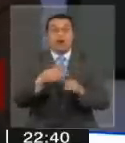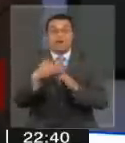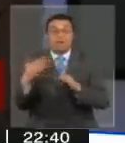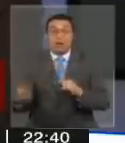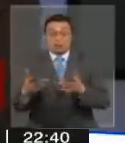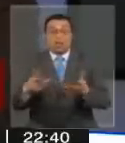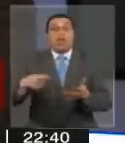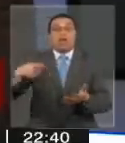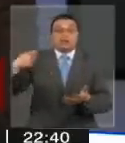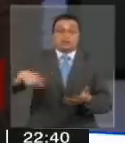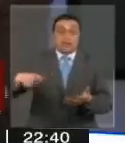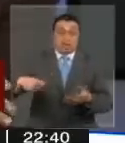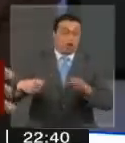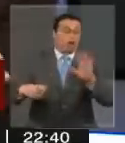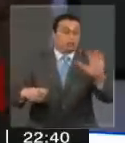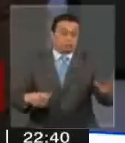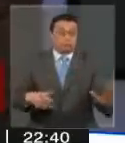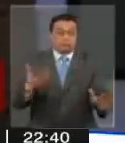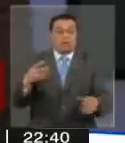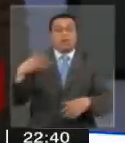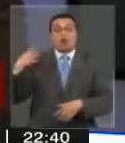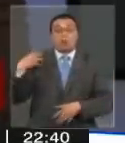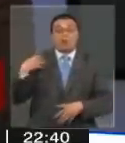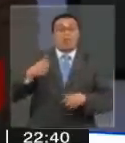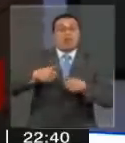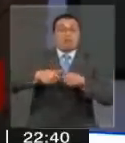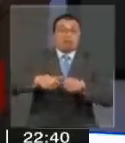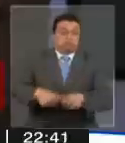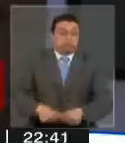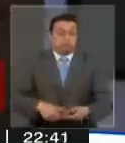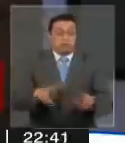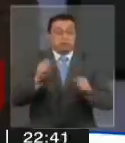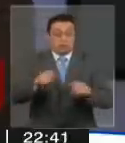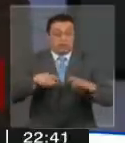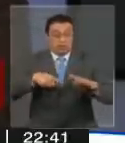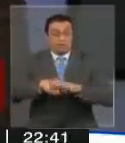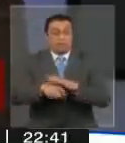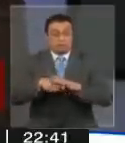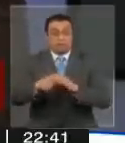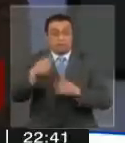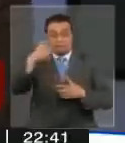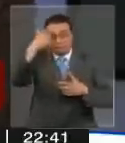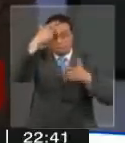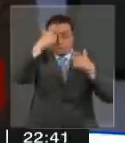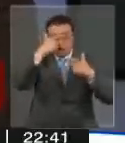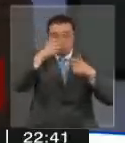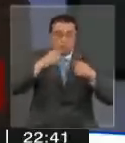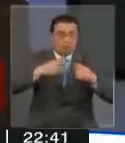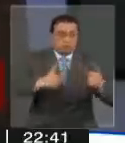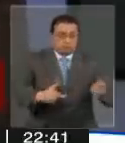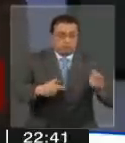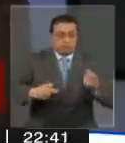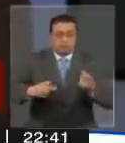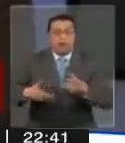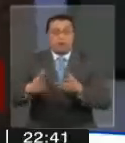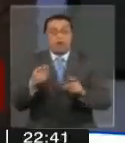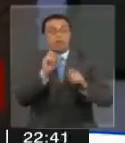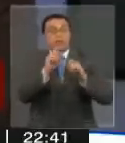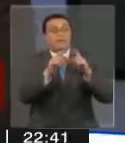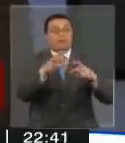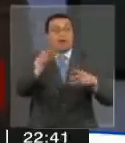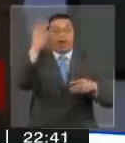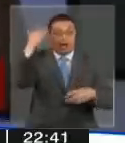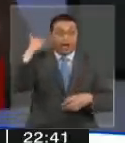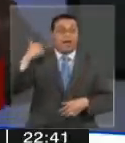fue senador designado, siguió siendo mucho tiempo comandante jefe del ejército, pudo influir a través de los boinazos y finalmente fue defendido por la misma Concertación